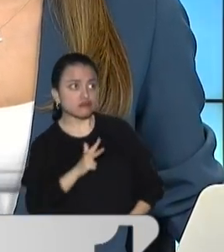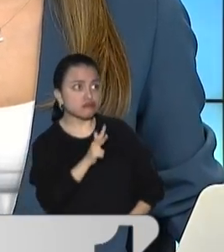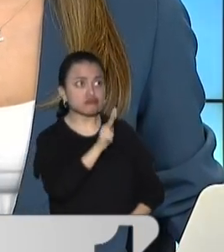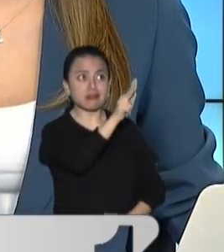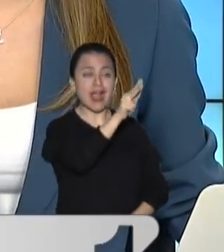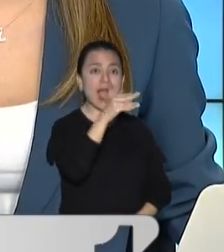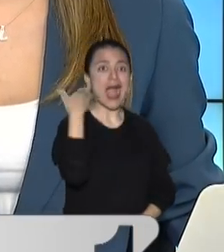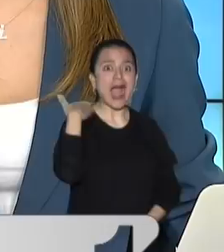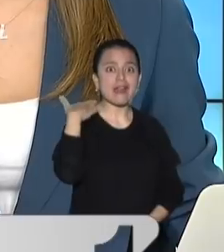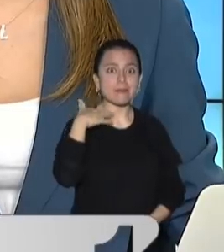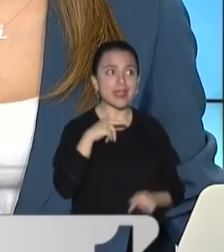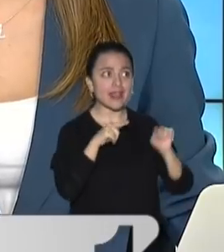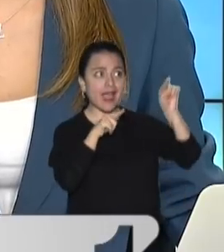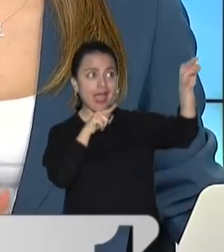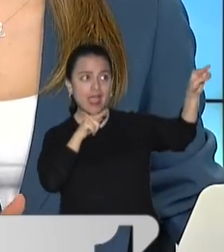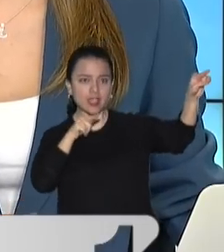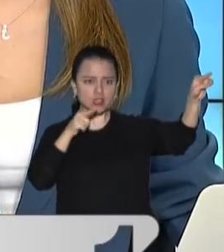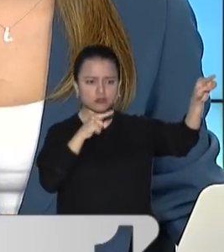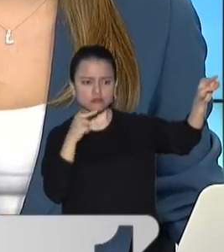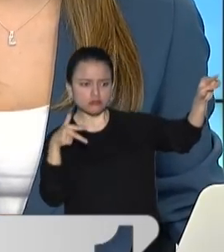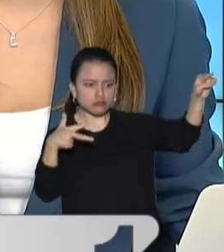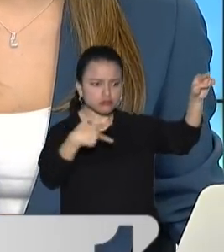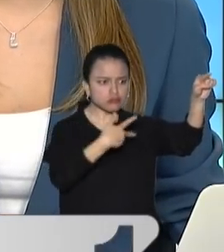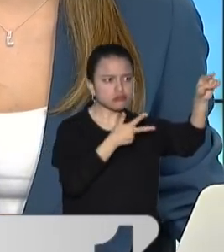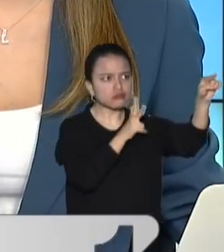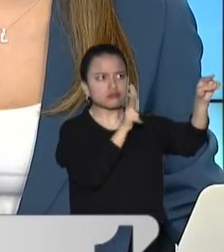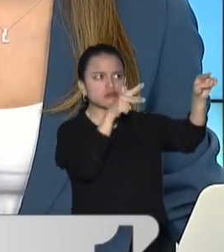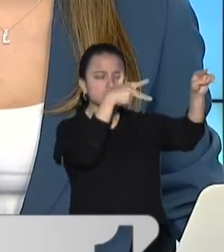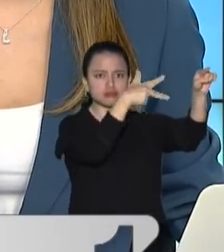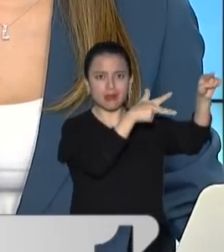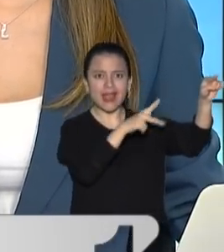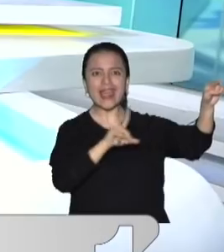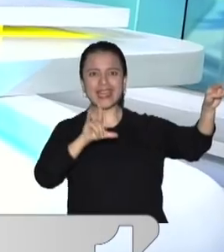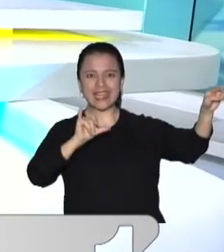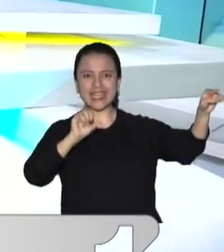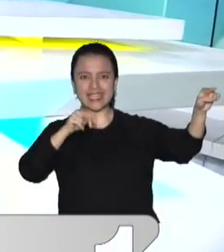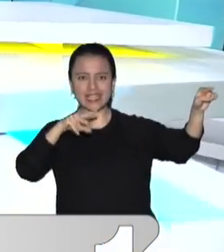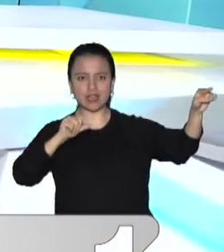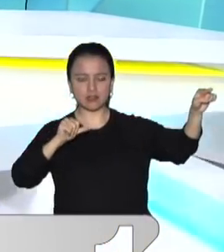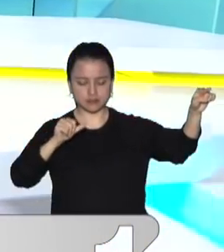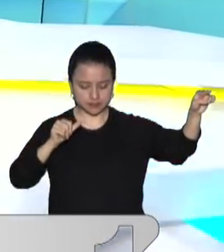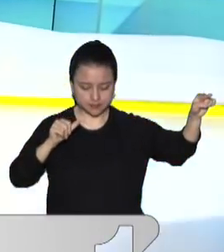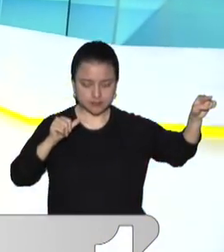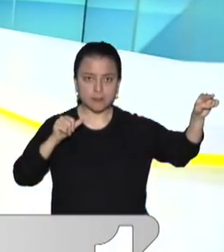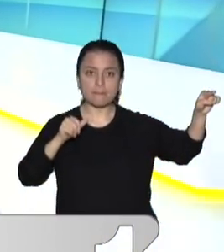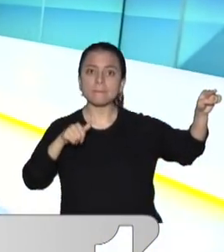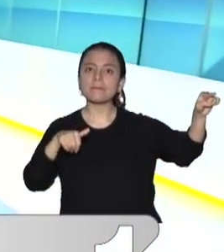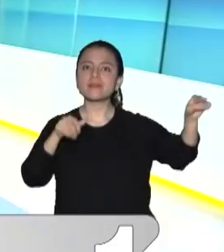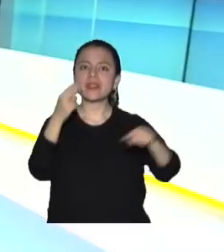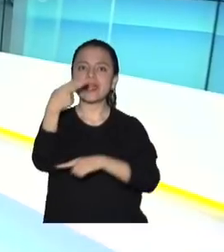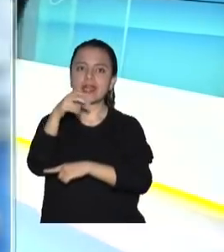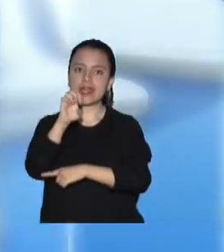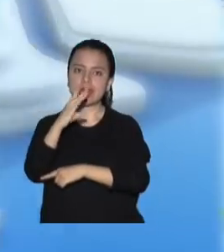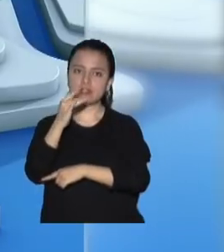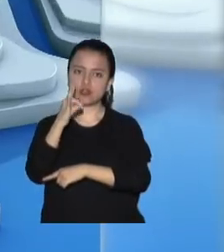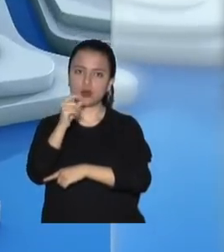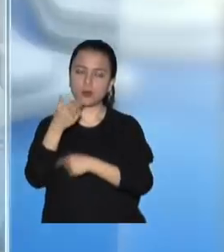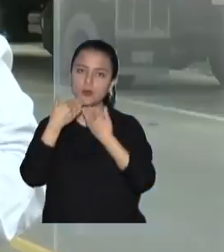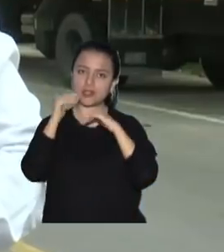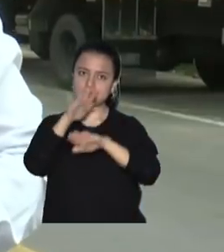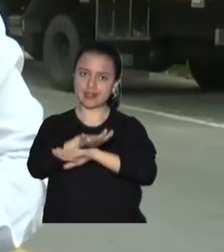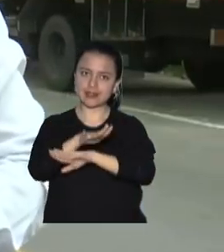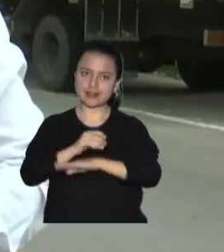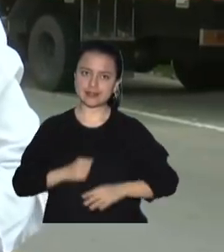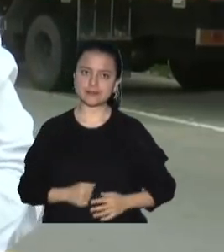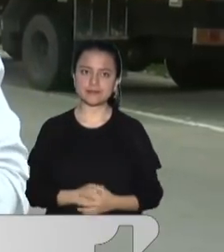que se suma el bloqueo de manifestantes en la población de Cajamarca, en el Tolima. Héctor Sánchez tiene el informe. Héctor, buenas tardes. ¿Qué tal, compañeros?